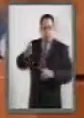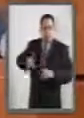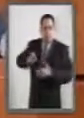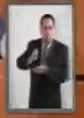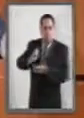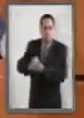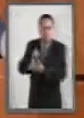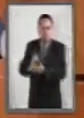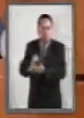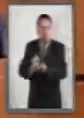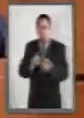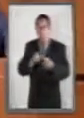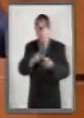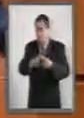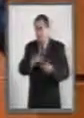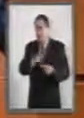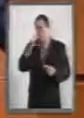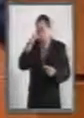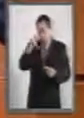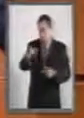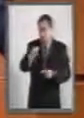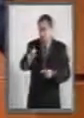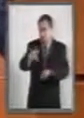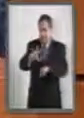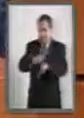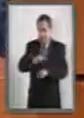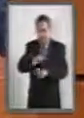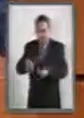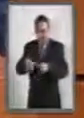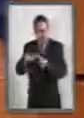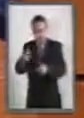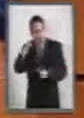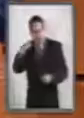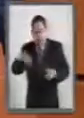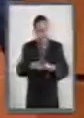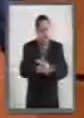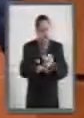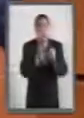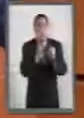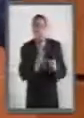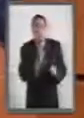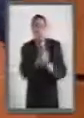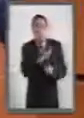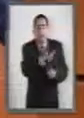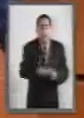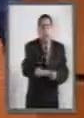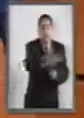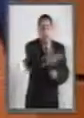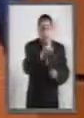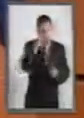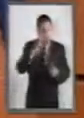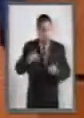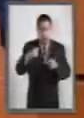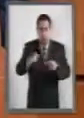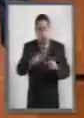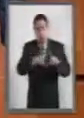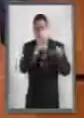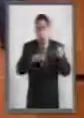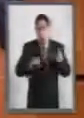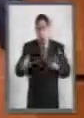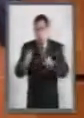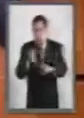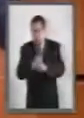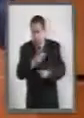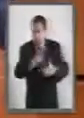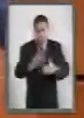en efecto las Fuerzas Armadas pueden intervenir en la garantía de la seguridad interior como una dimensión de la función de seguridad nacional.